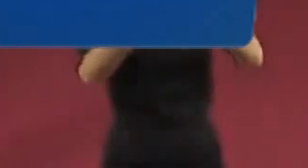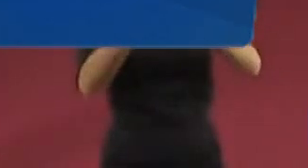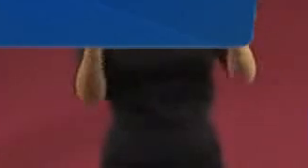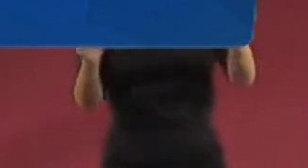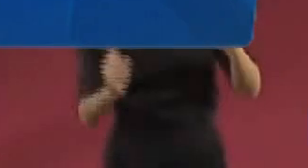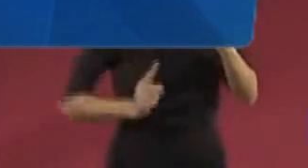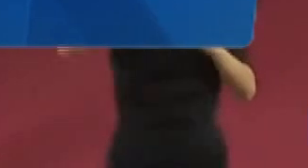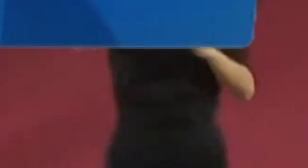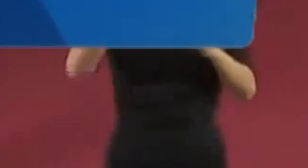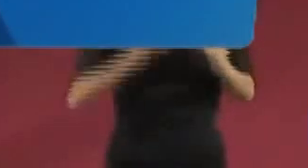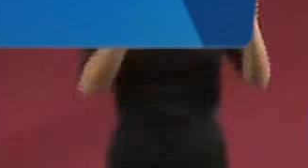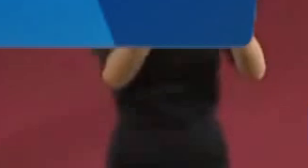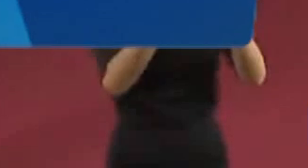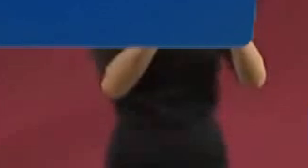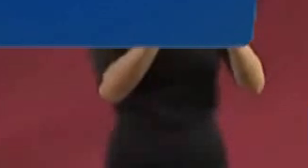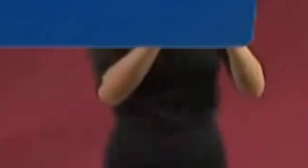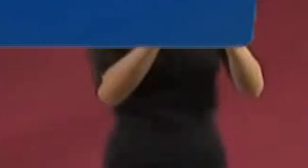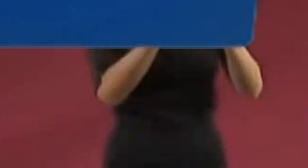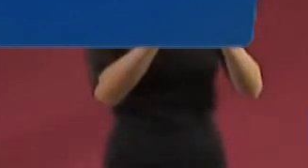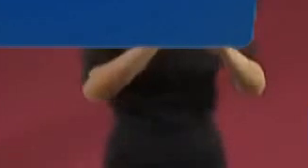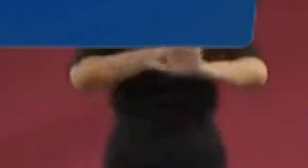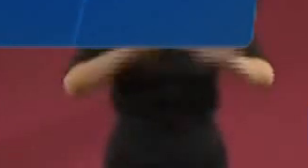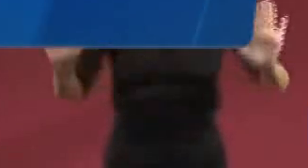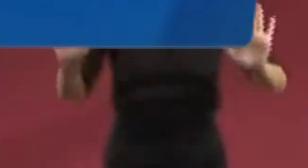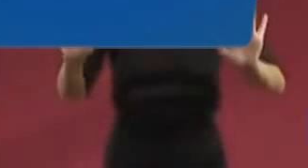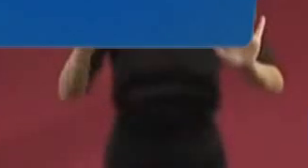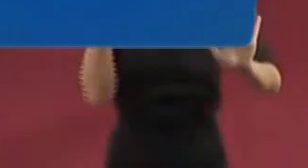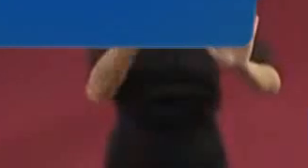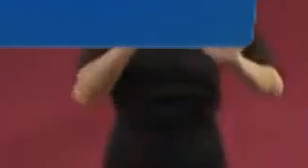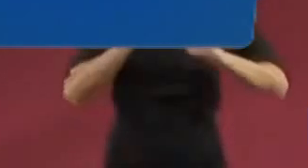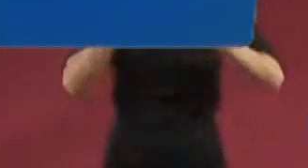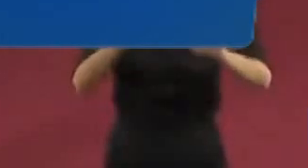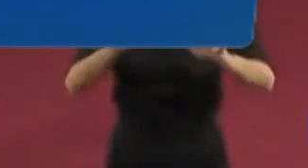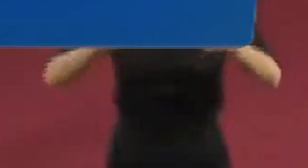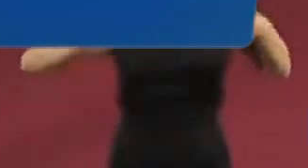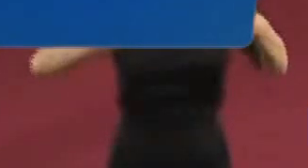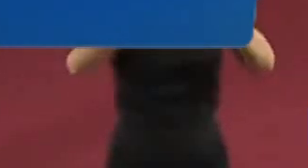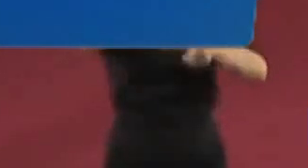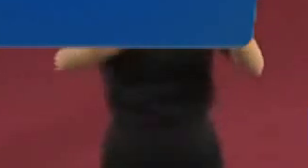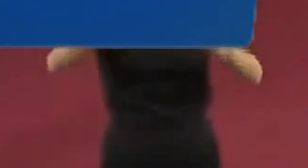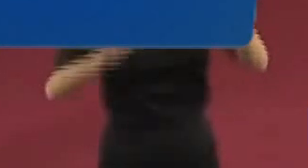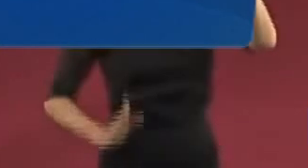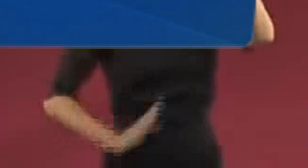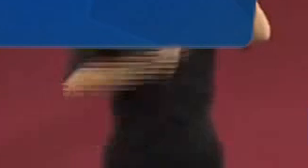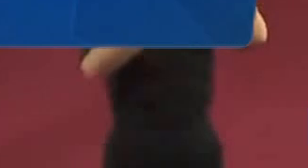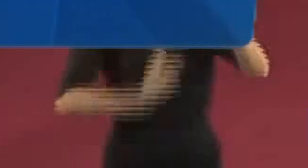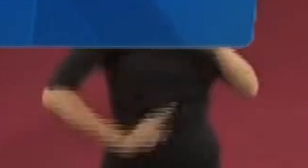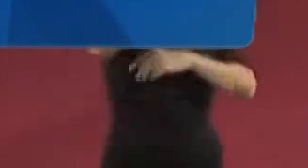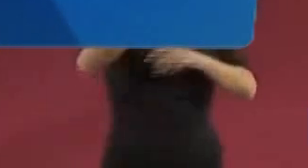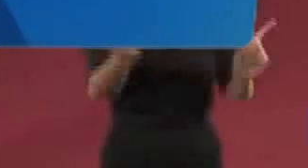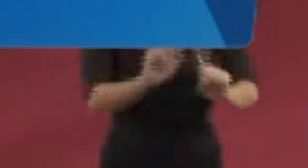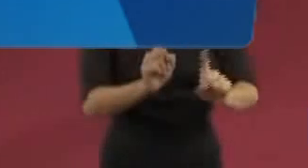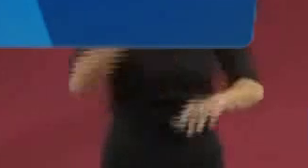jóvenes Me parece que se necesita pensar que otro país posible Así que desde nuestro lugar vemos con muy buena